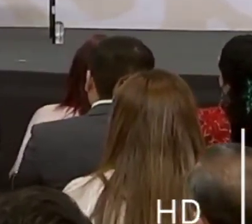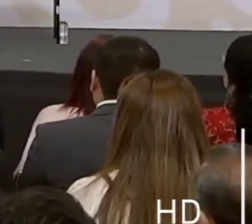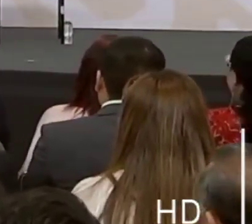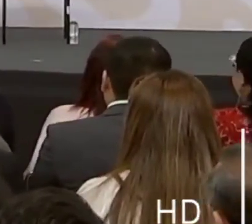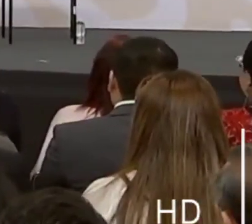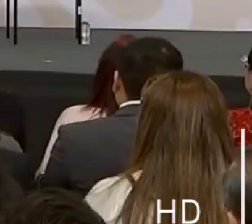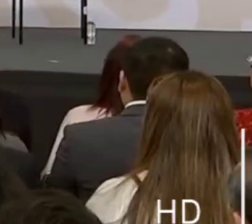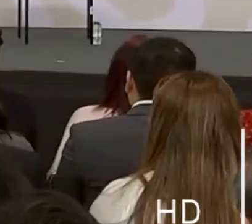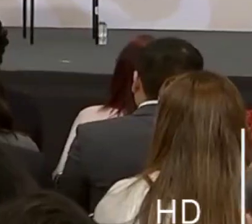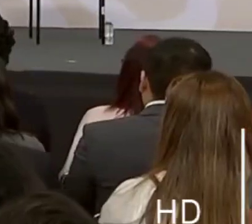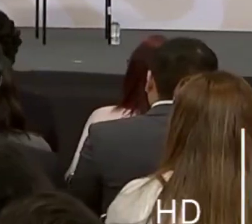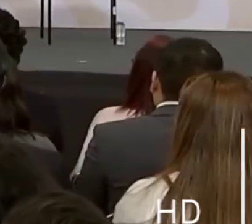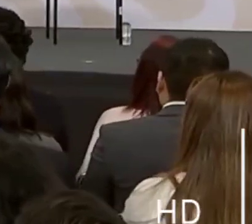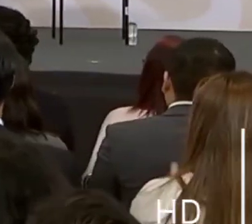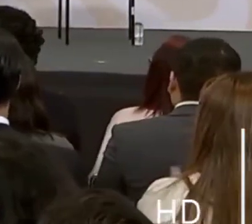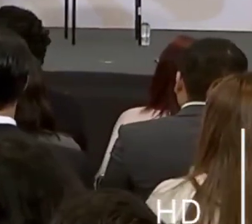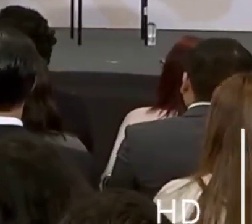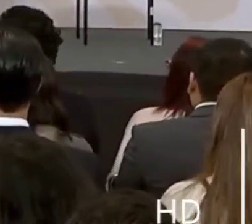Abreu.